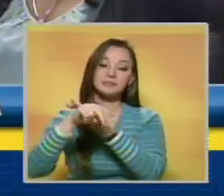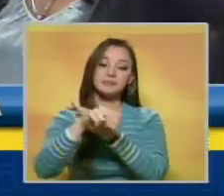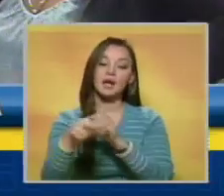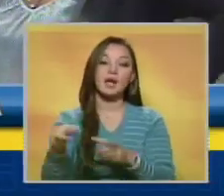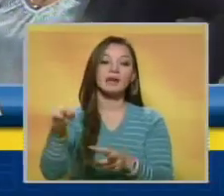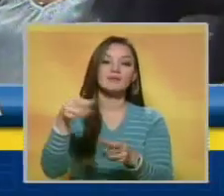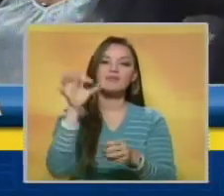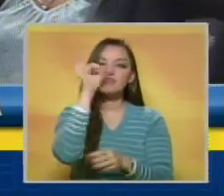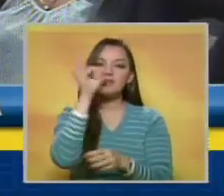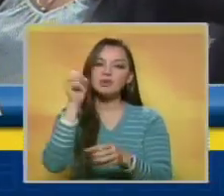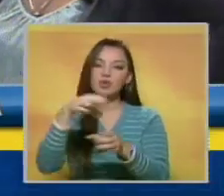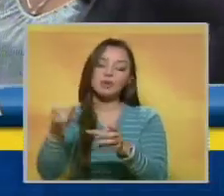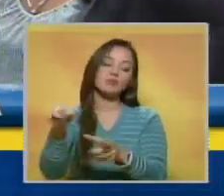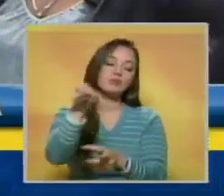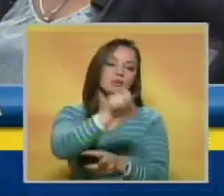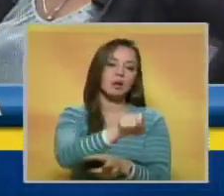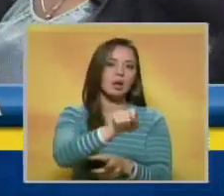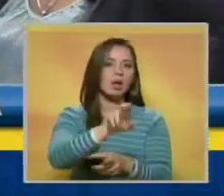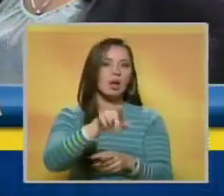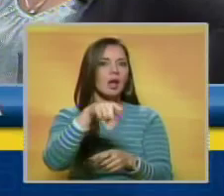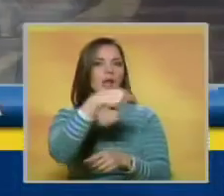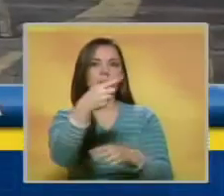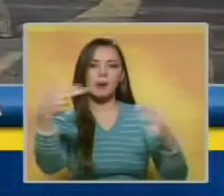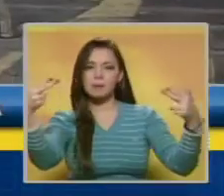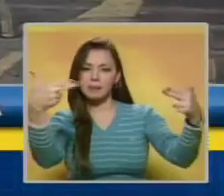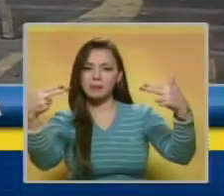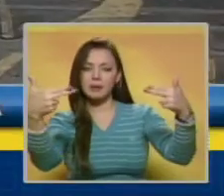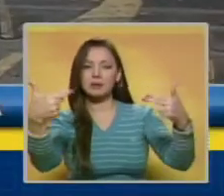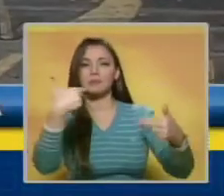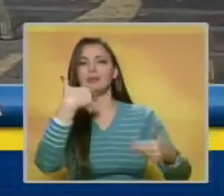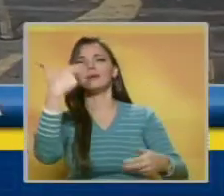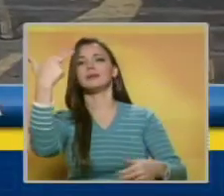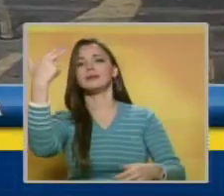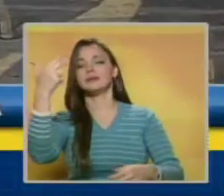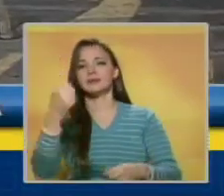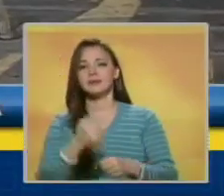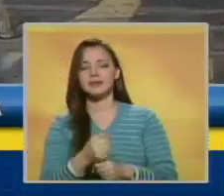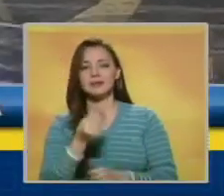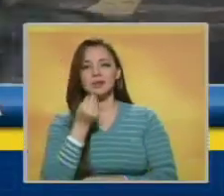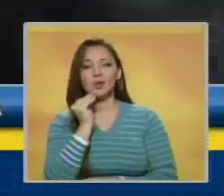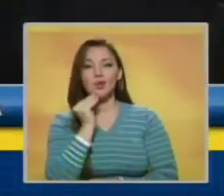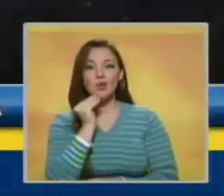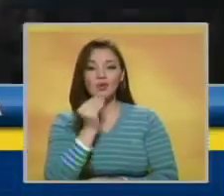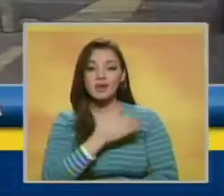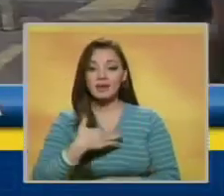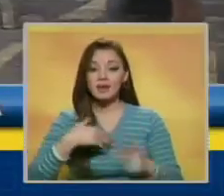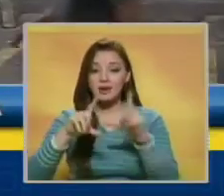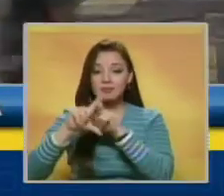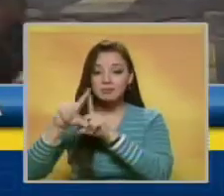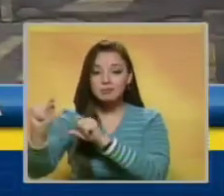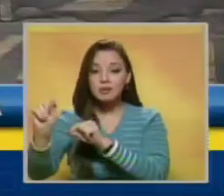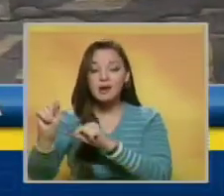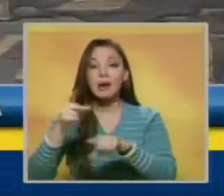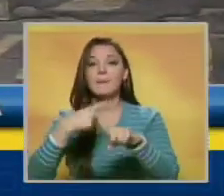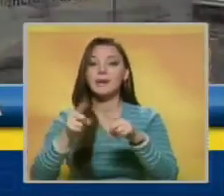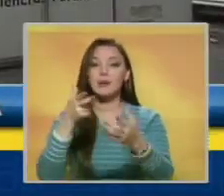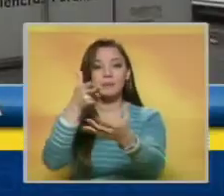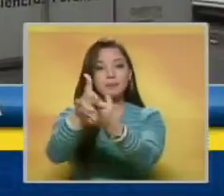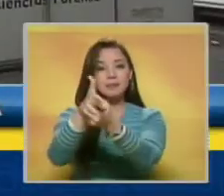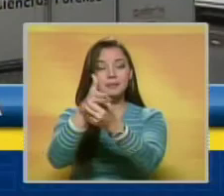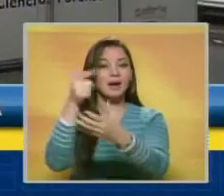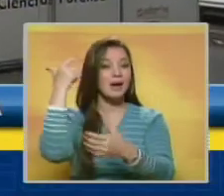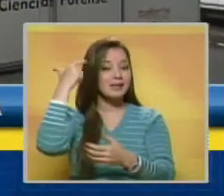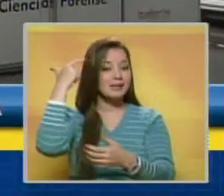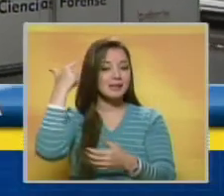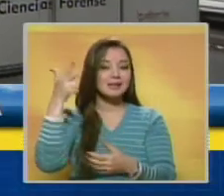la basura y se produjo un intercambio de disparos que le quitó la vida. El joven intentó huir, pero recibió tres disparos en la